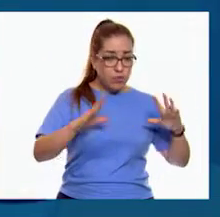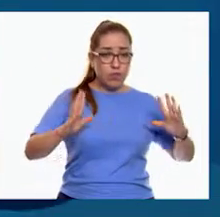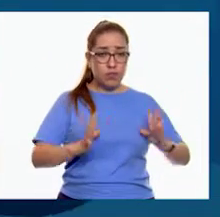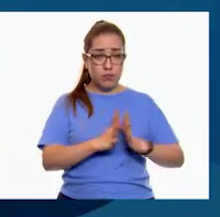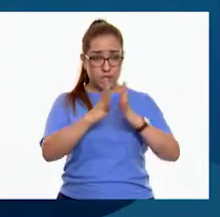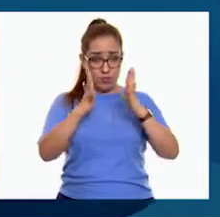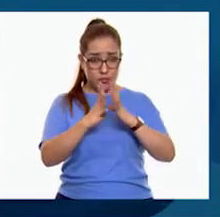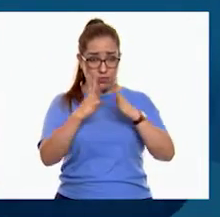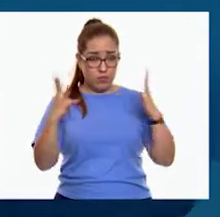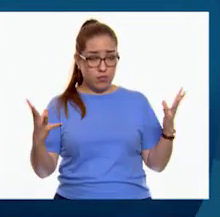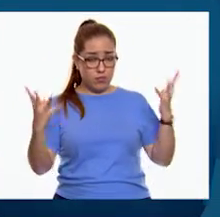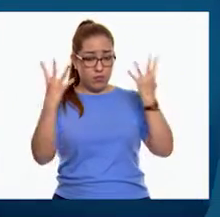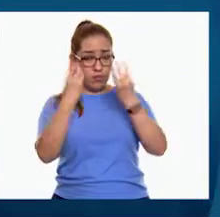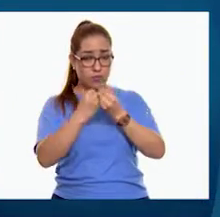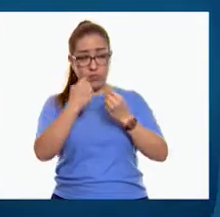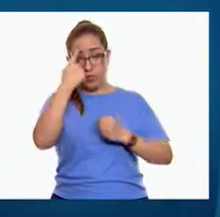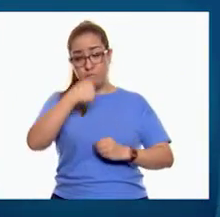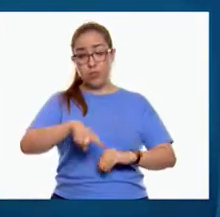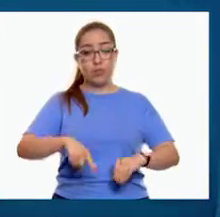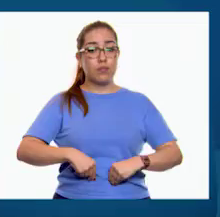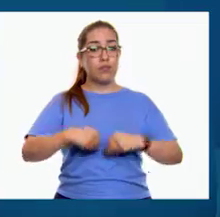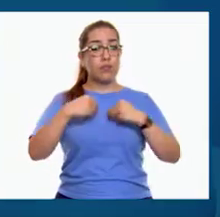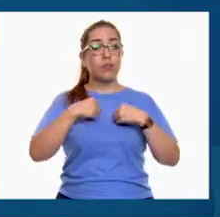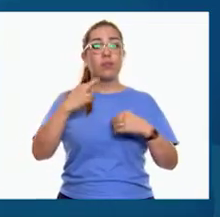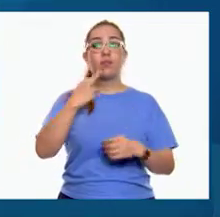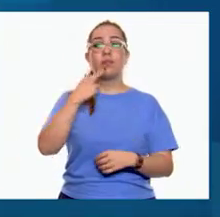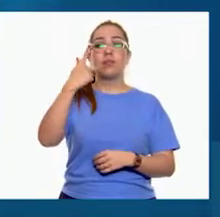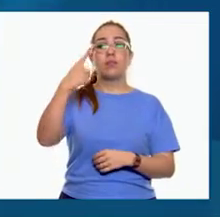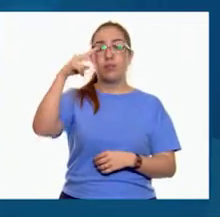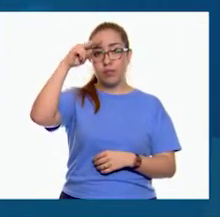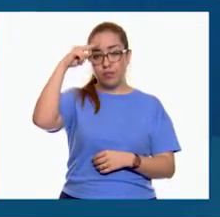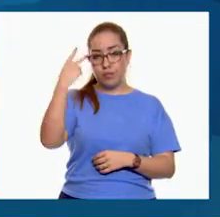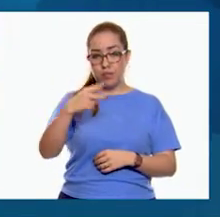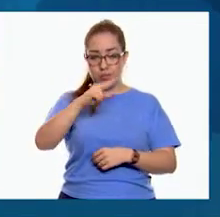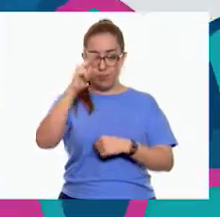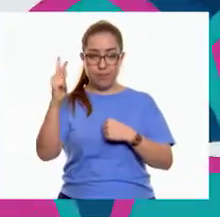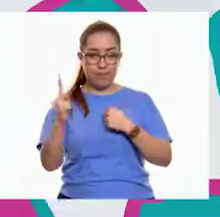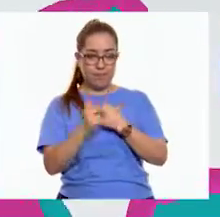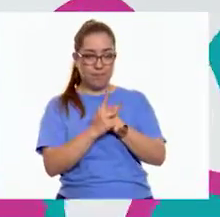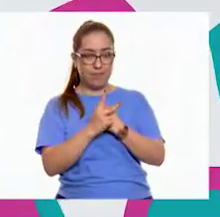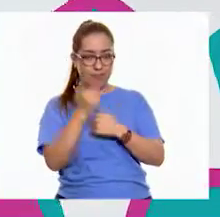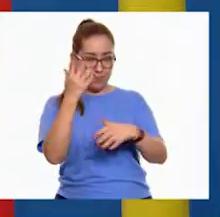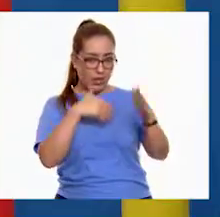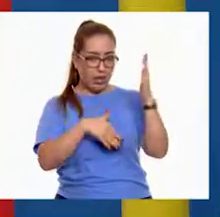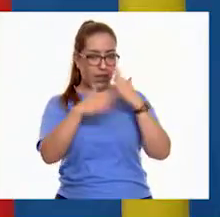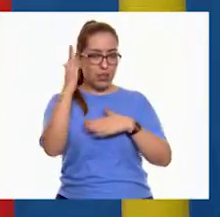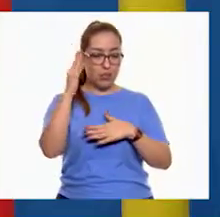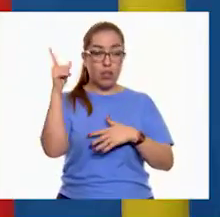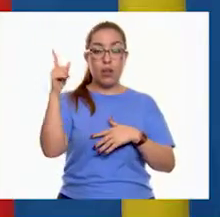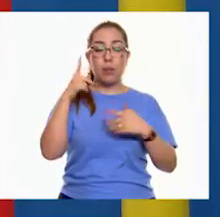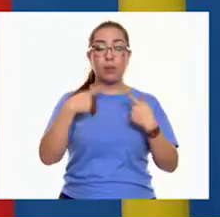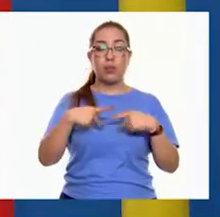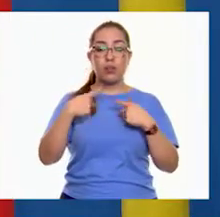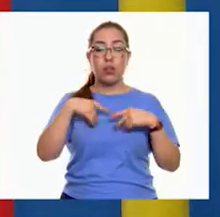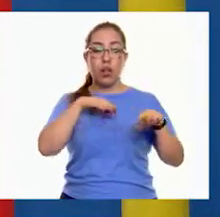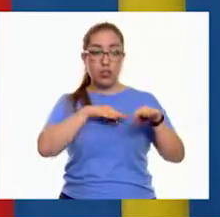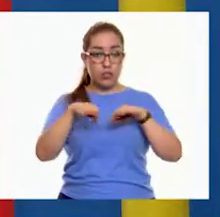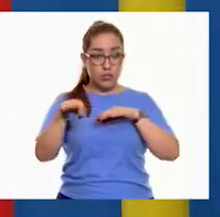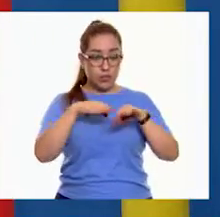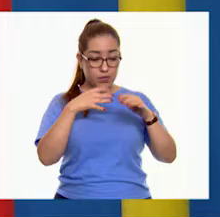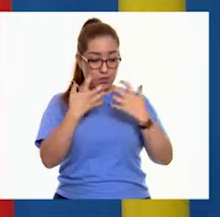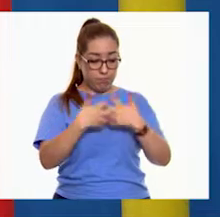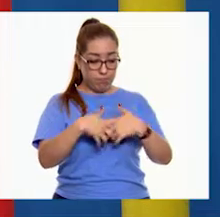con la esperanza de mejorar las condiciones de vida en el país. Los trabajadores industriales demandaban